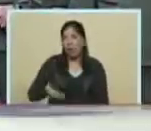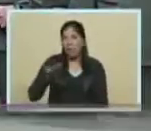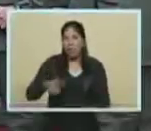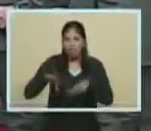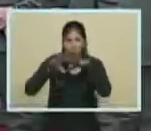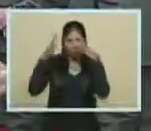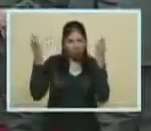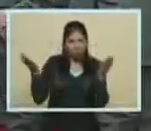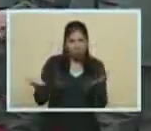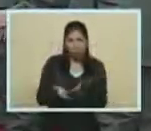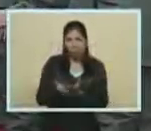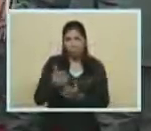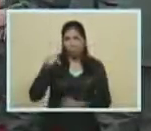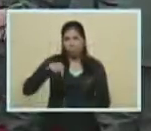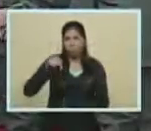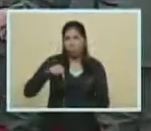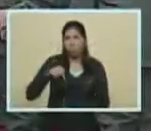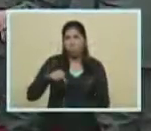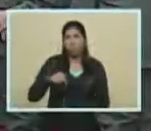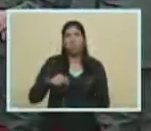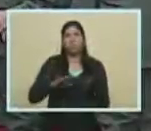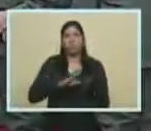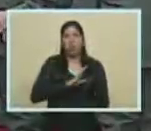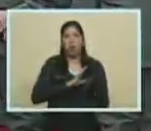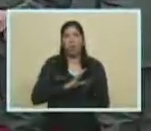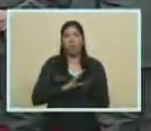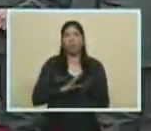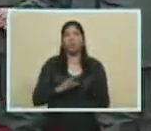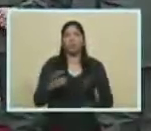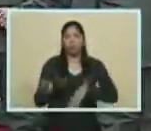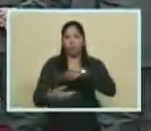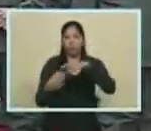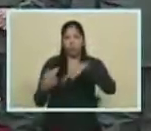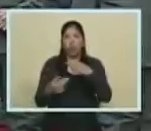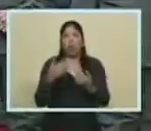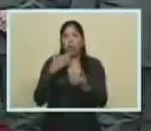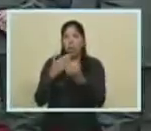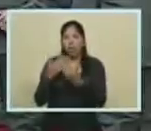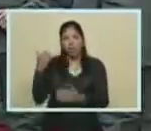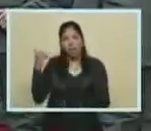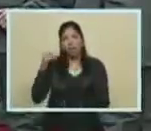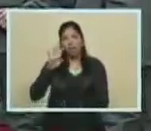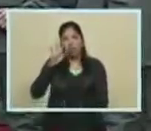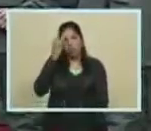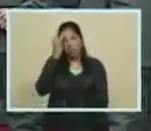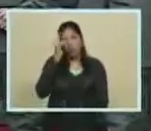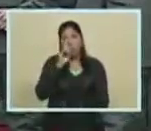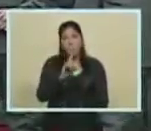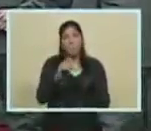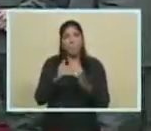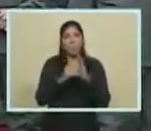del mundo está en manos de la República, gracias al 4 de febrero de